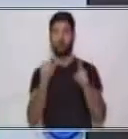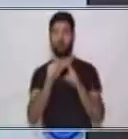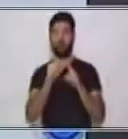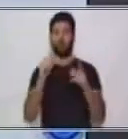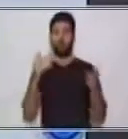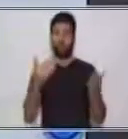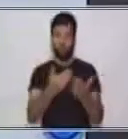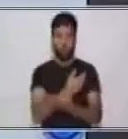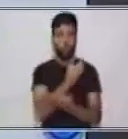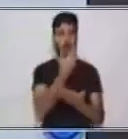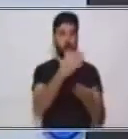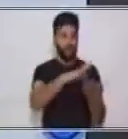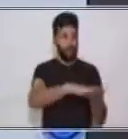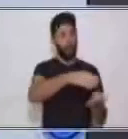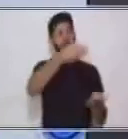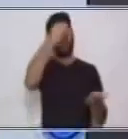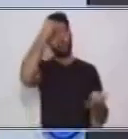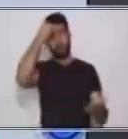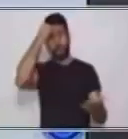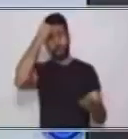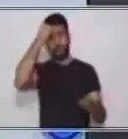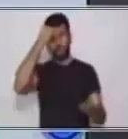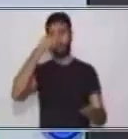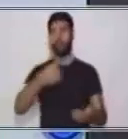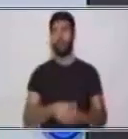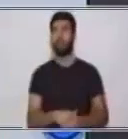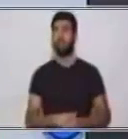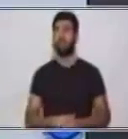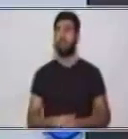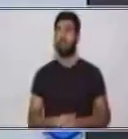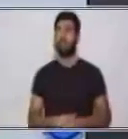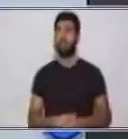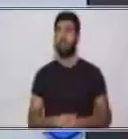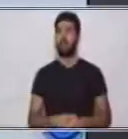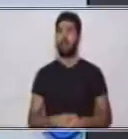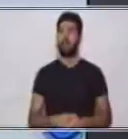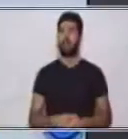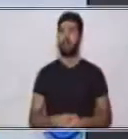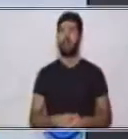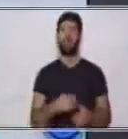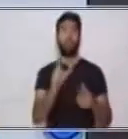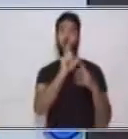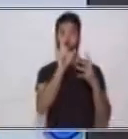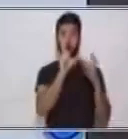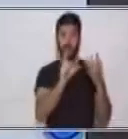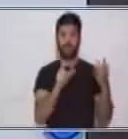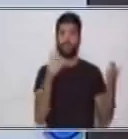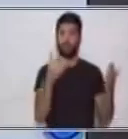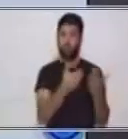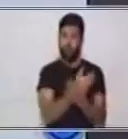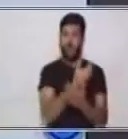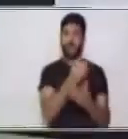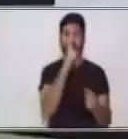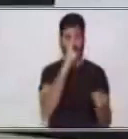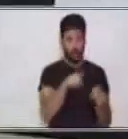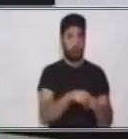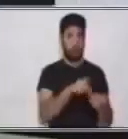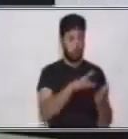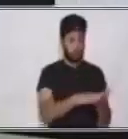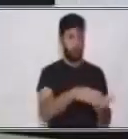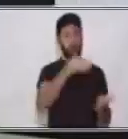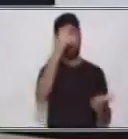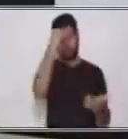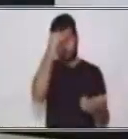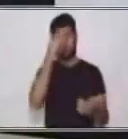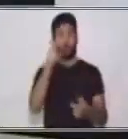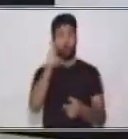a que nosotros lo podamos identificar. Entonces, vamos a adquirir nuevos conocimientos. Si ustedes han tenido la oportunidad, y si no